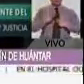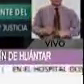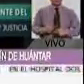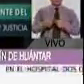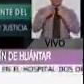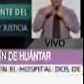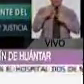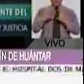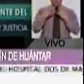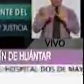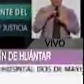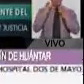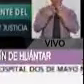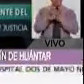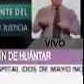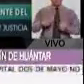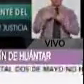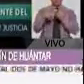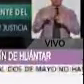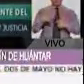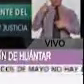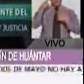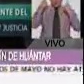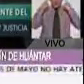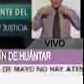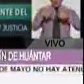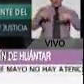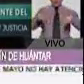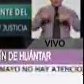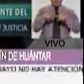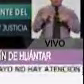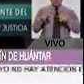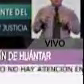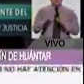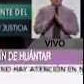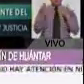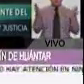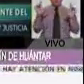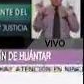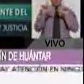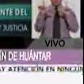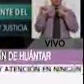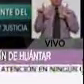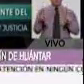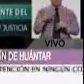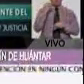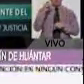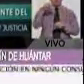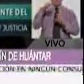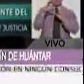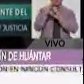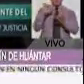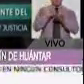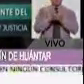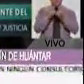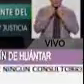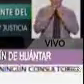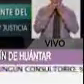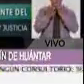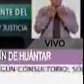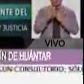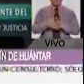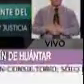sido el día de hoy en medios de comunicación radial, periodístico y televisivos, ONGs que han